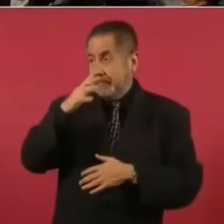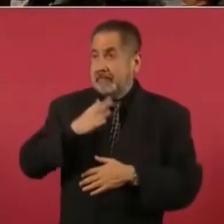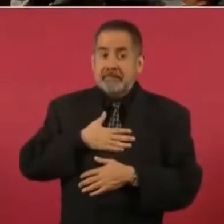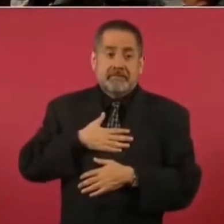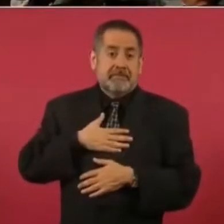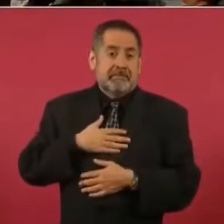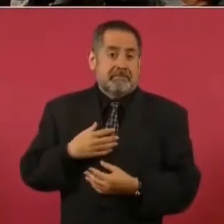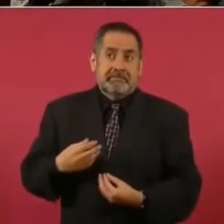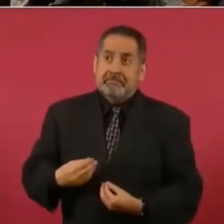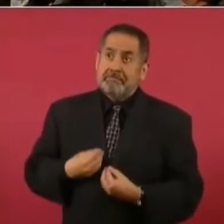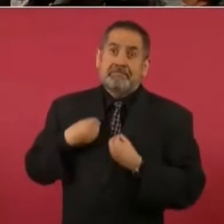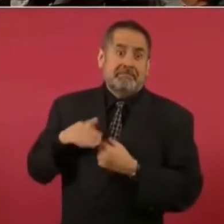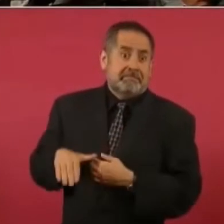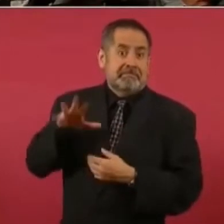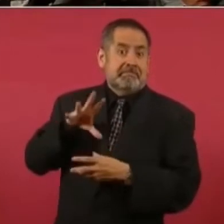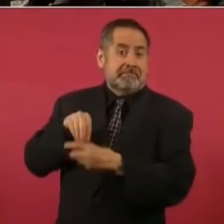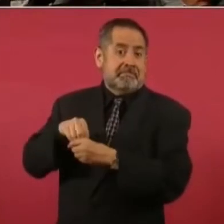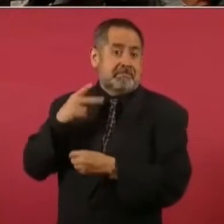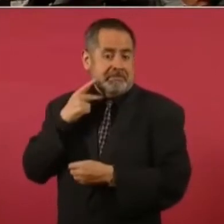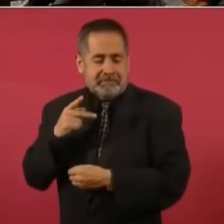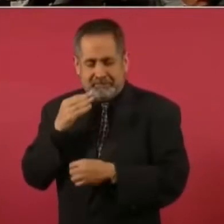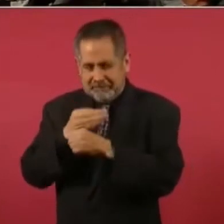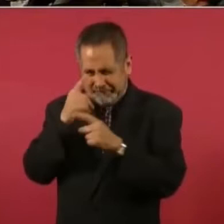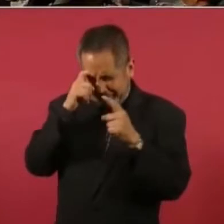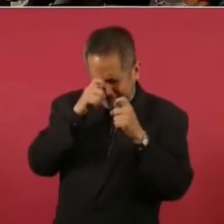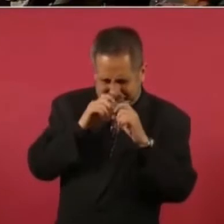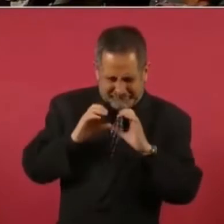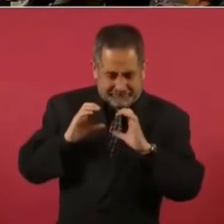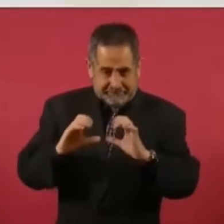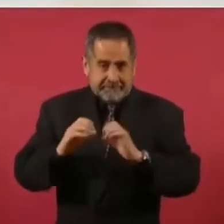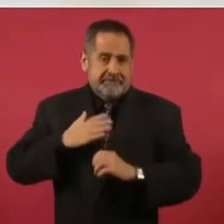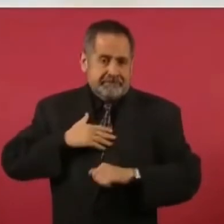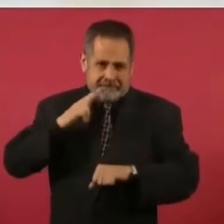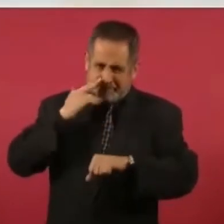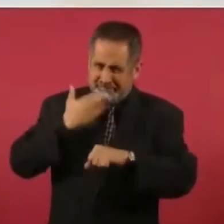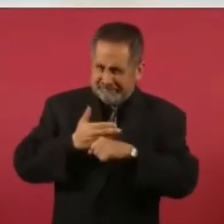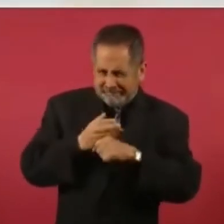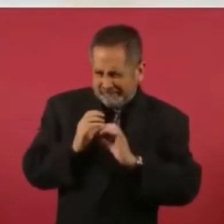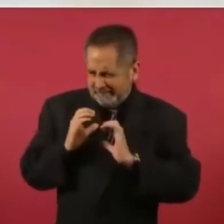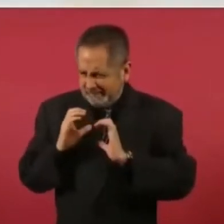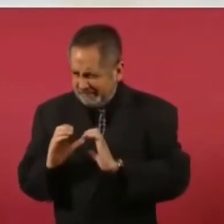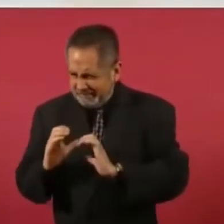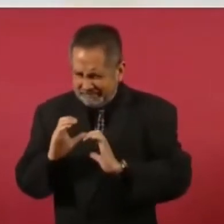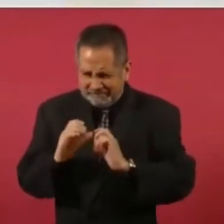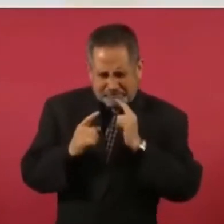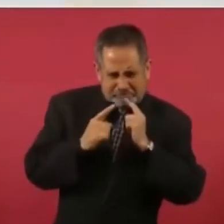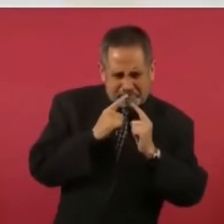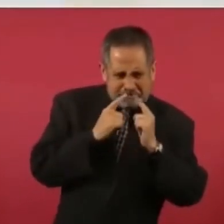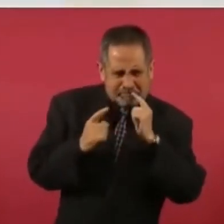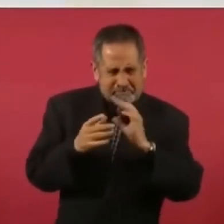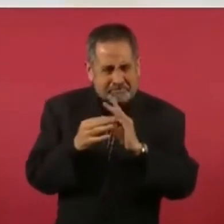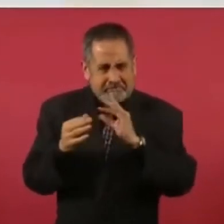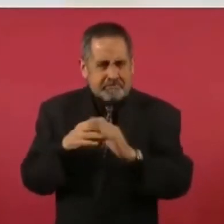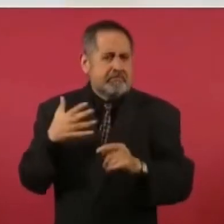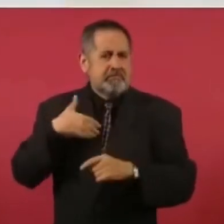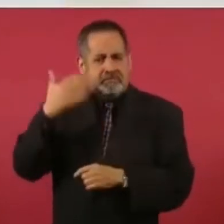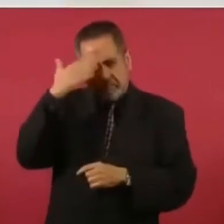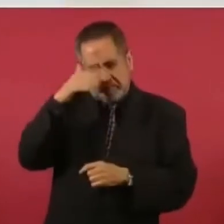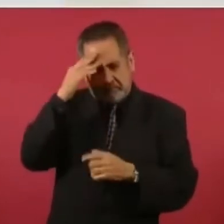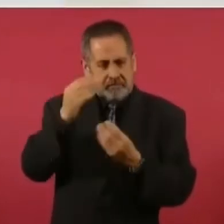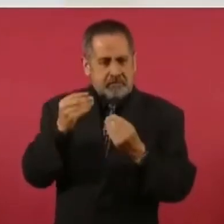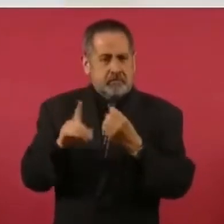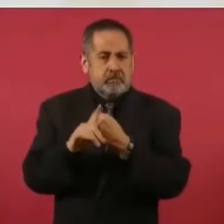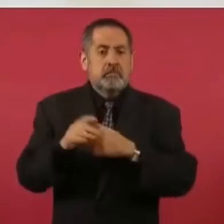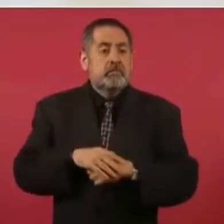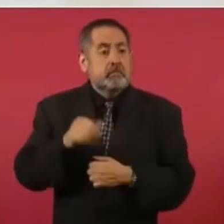dentro de la función pública y lo estamos encarando con mucha responsabilidad. Y sabíamos que íbamos a enfrentar muchos problemas. Ya